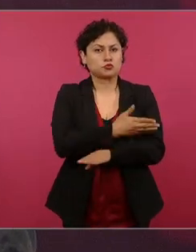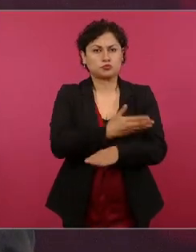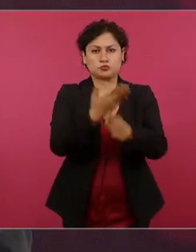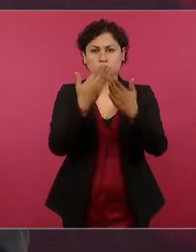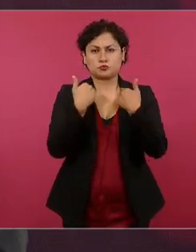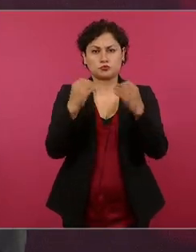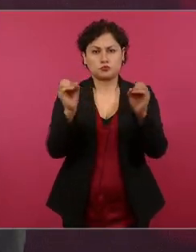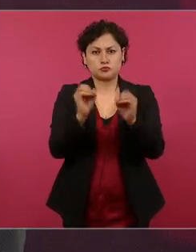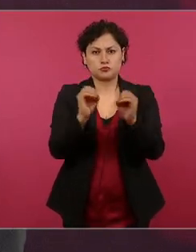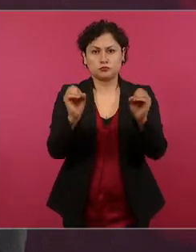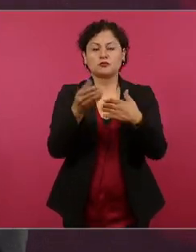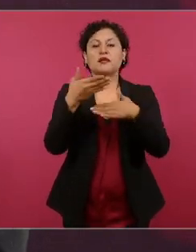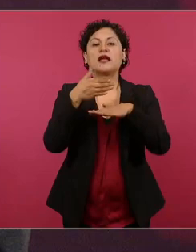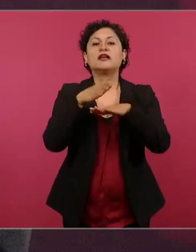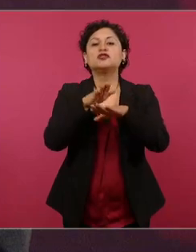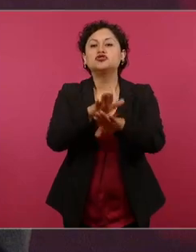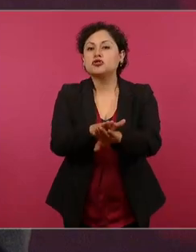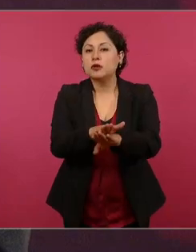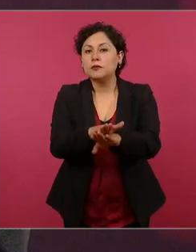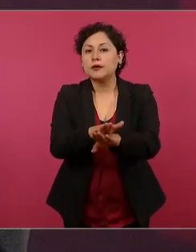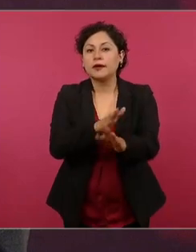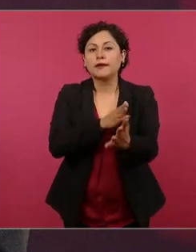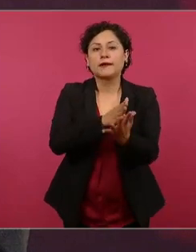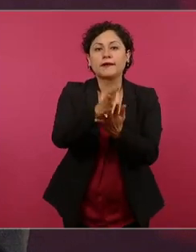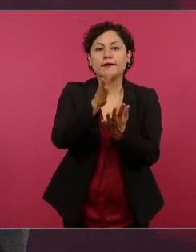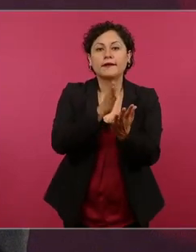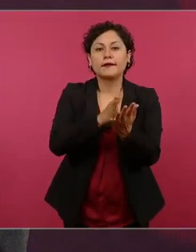En el caso de los medios,